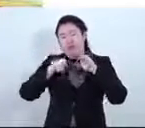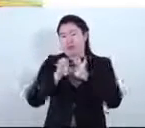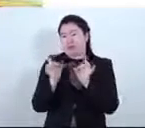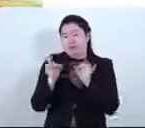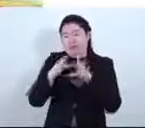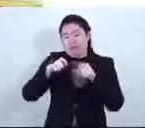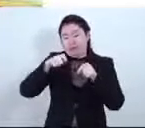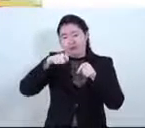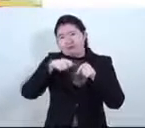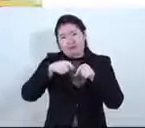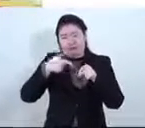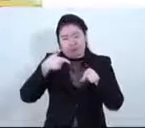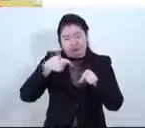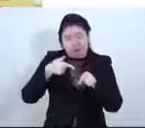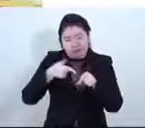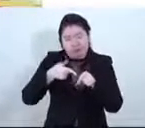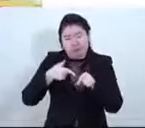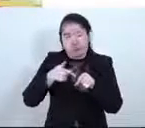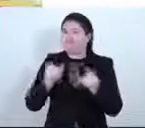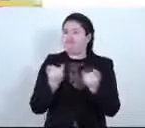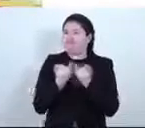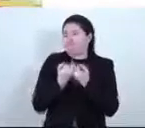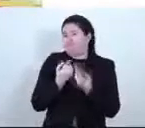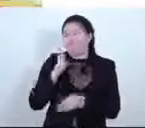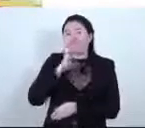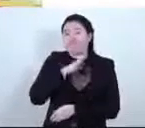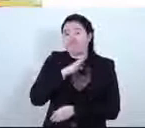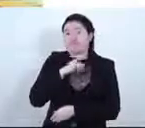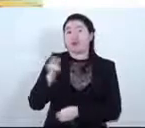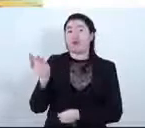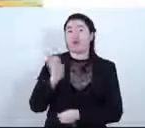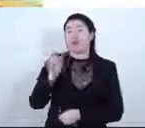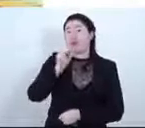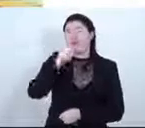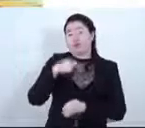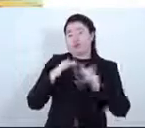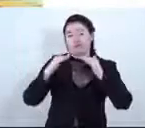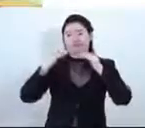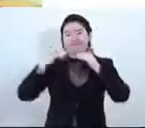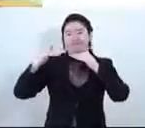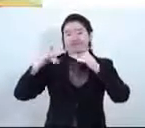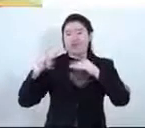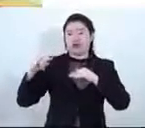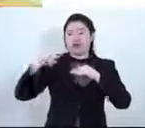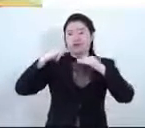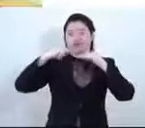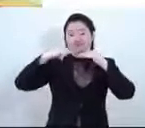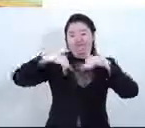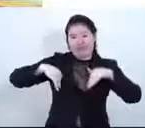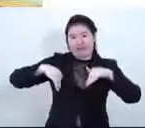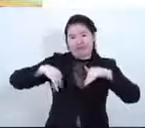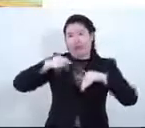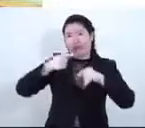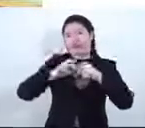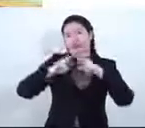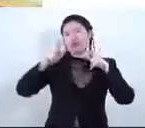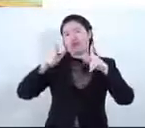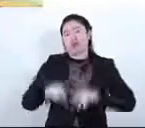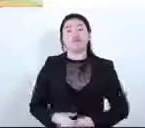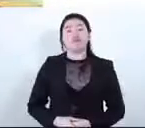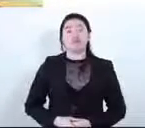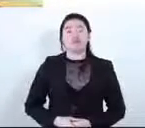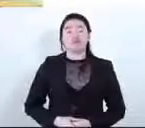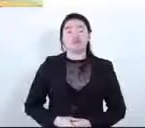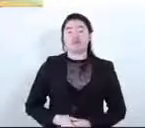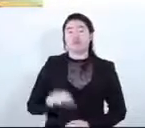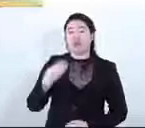soldados, los cuales presumiblemente se desprendieron tras el incidente. Figura